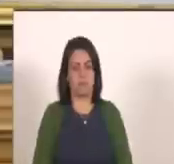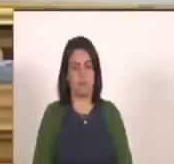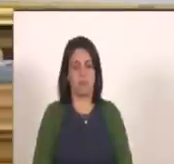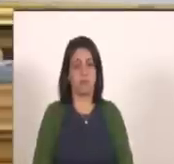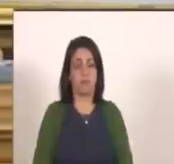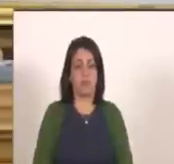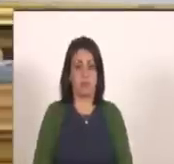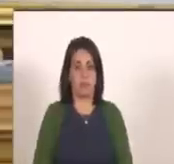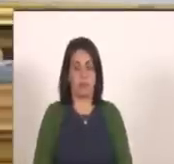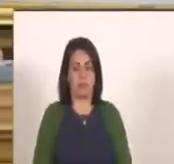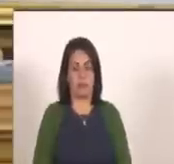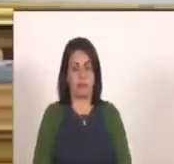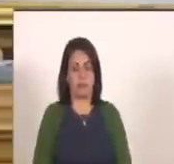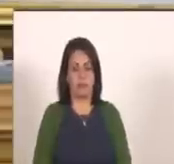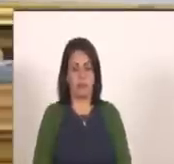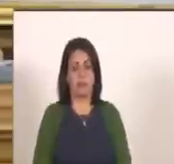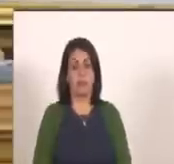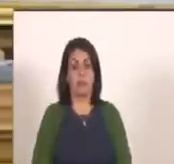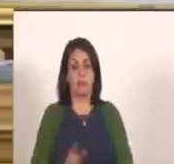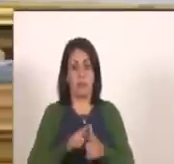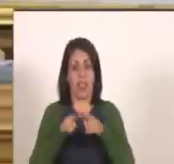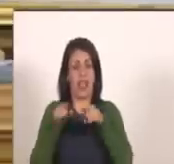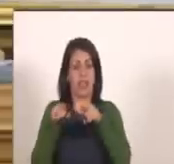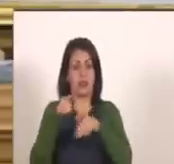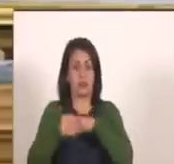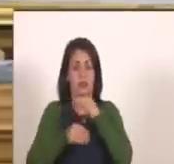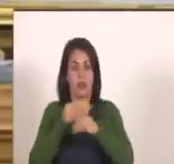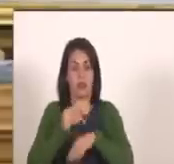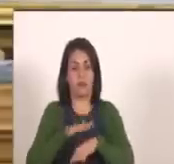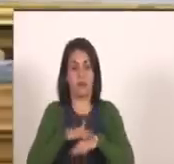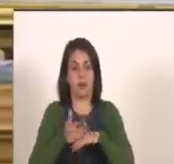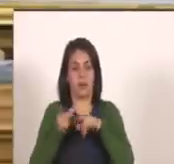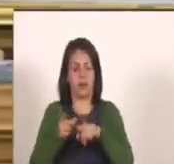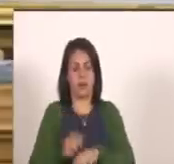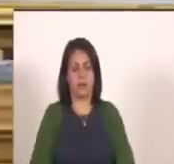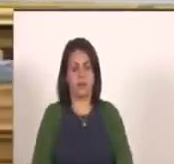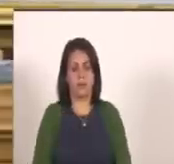Y generalmente es a costa de